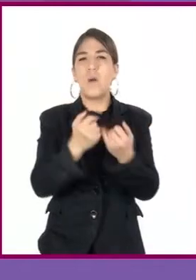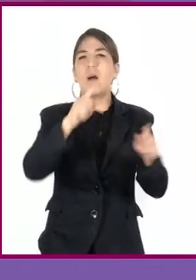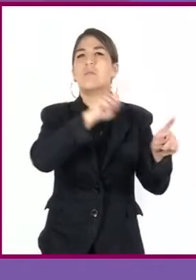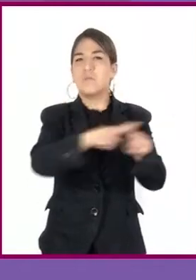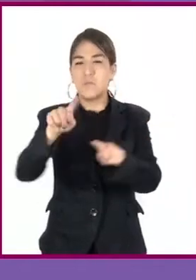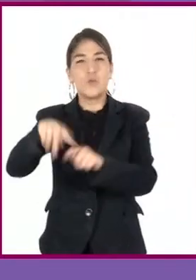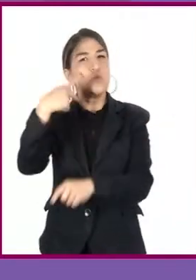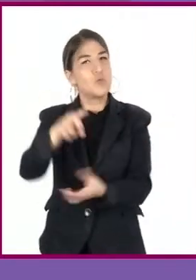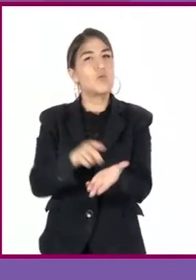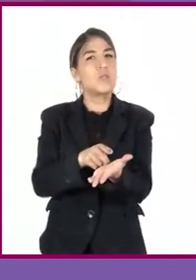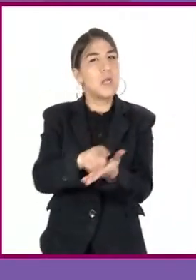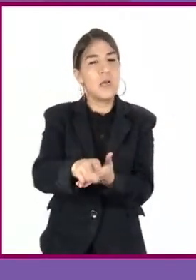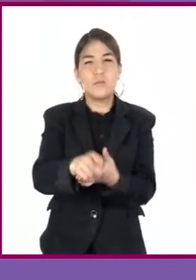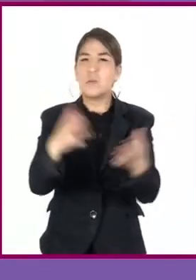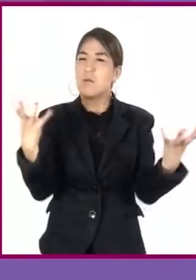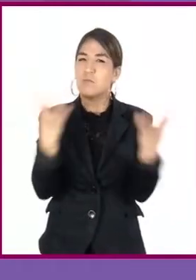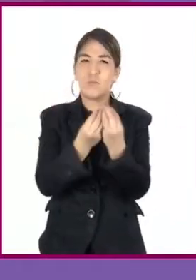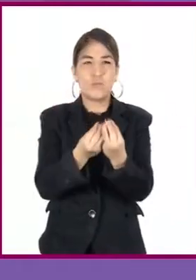sin distinción.